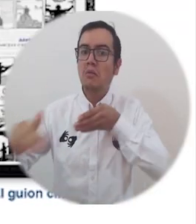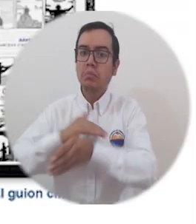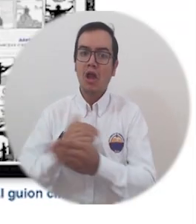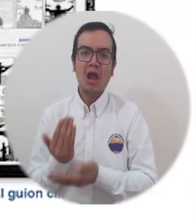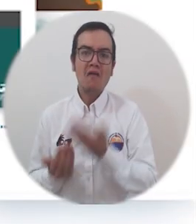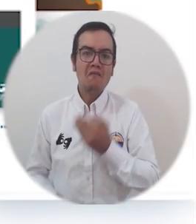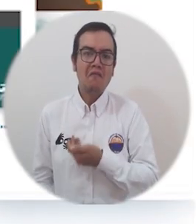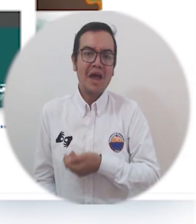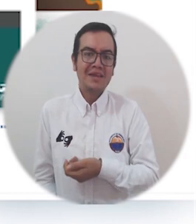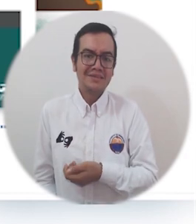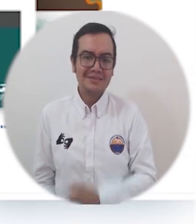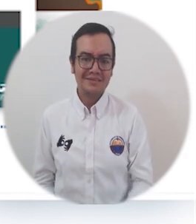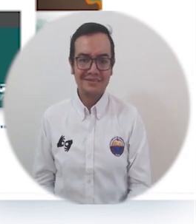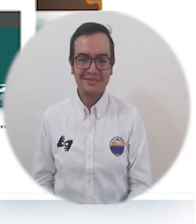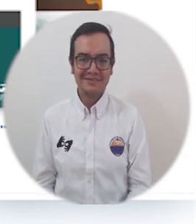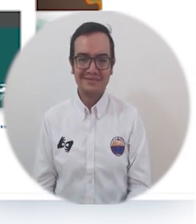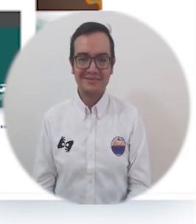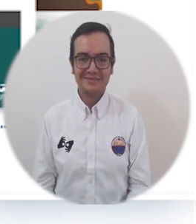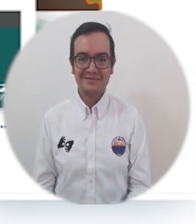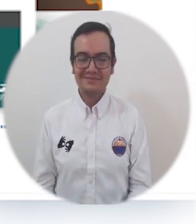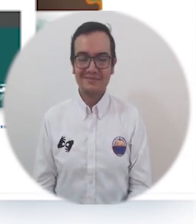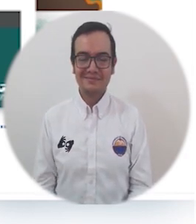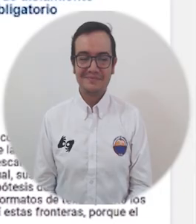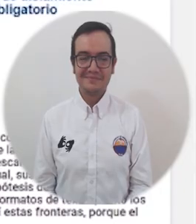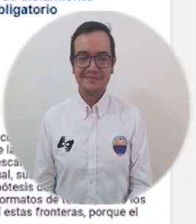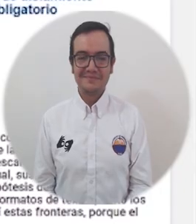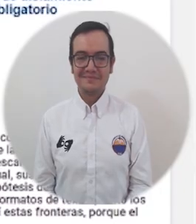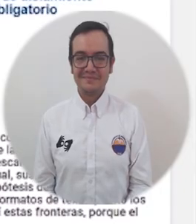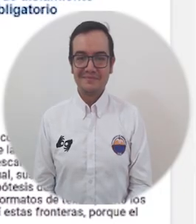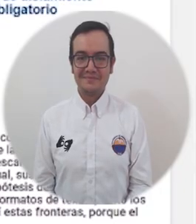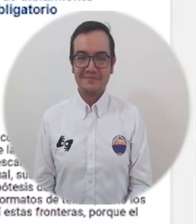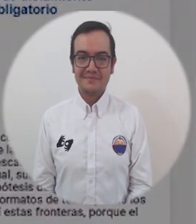además de manejar una plataforma muy útil y de fácil acceso.